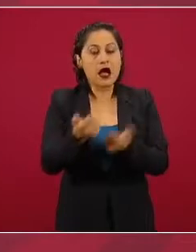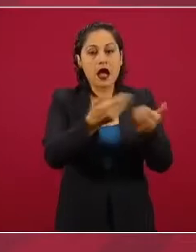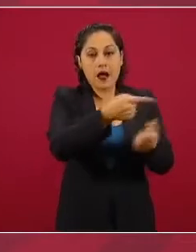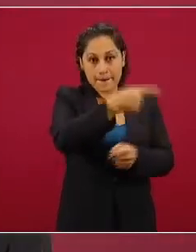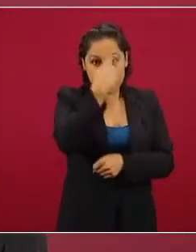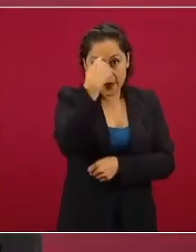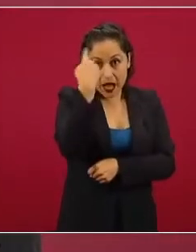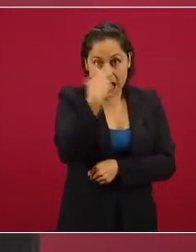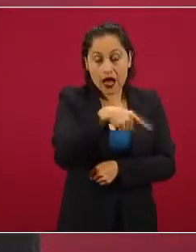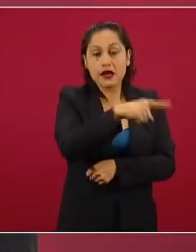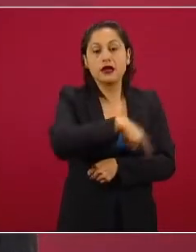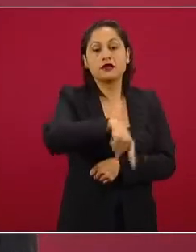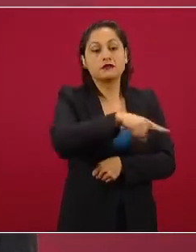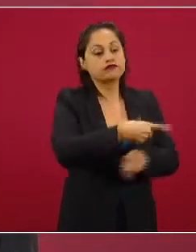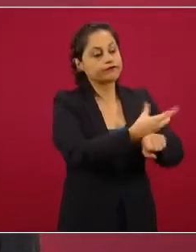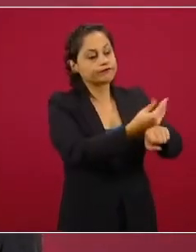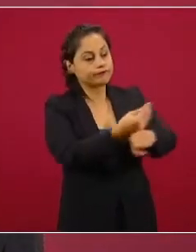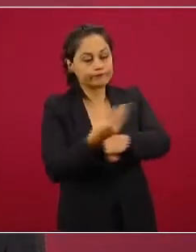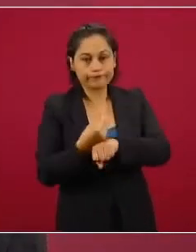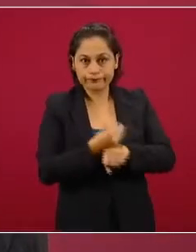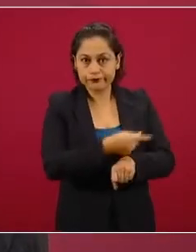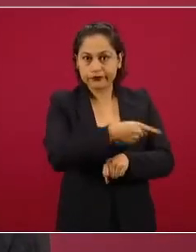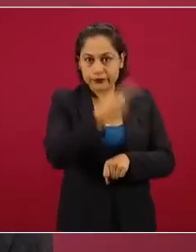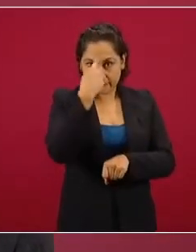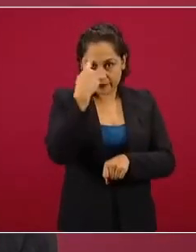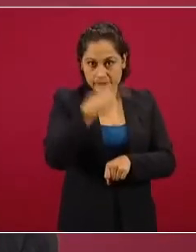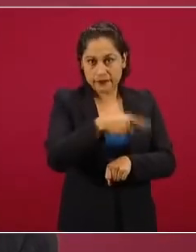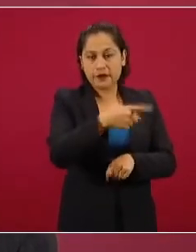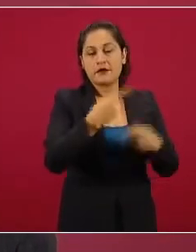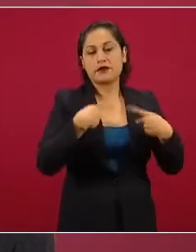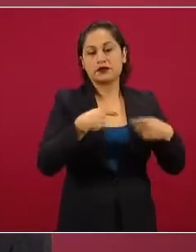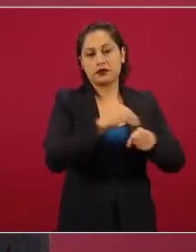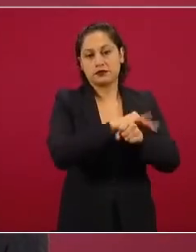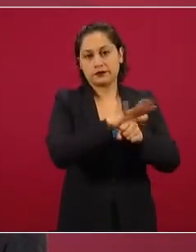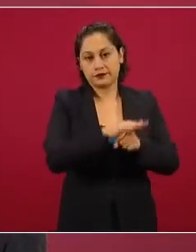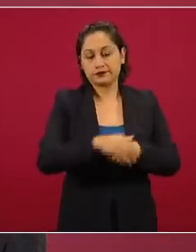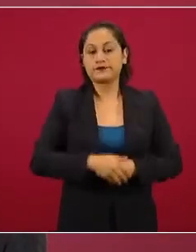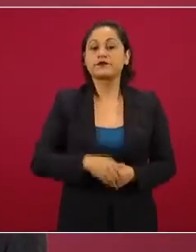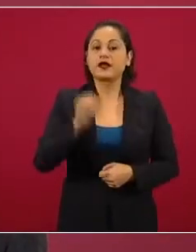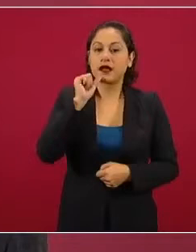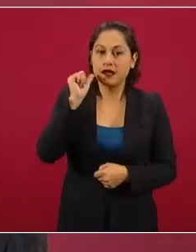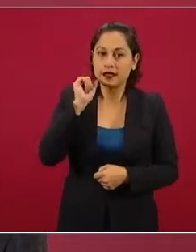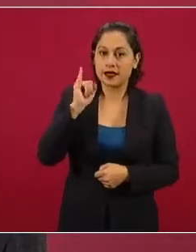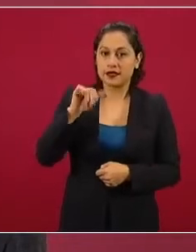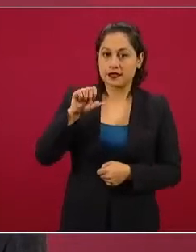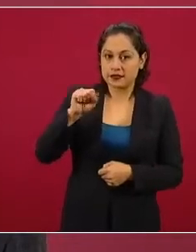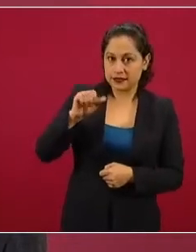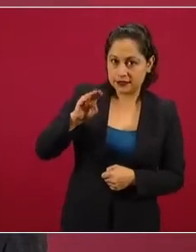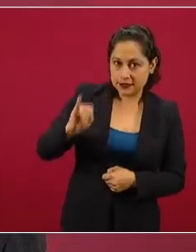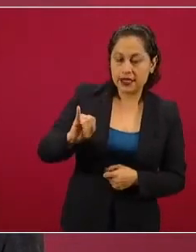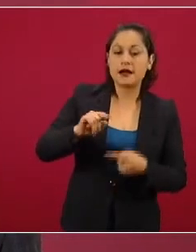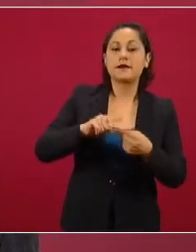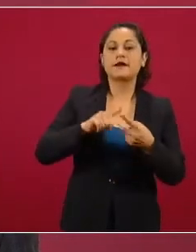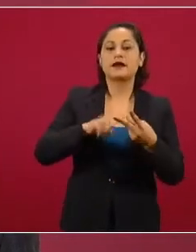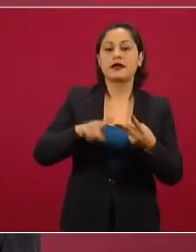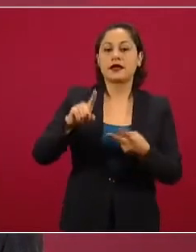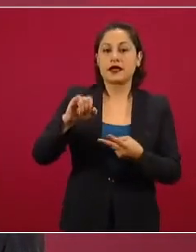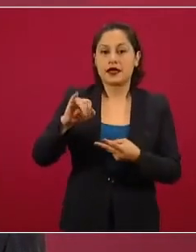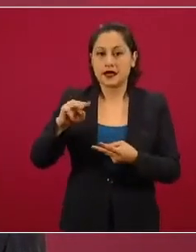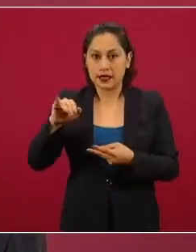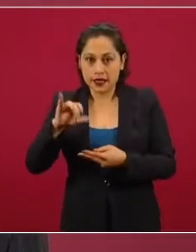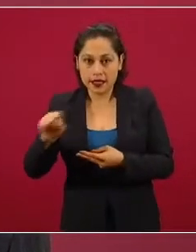el INSABI también le pasó al Instituto Mexicano del Seguro Social